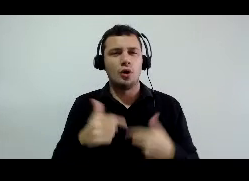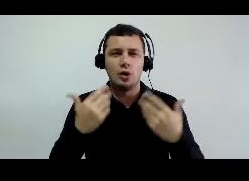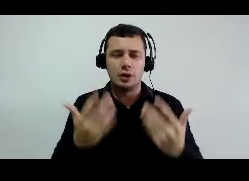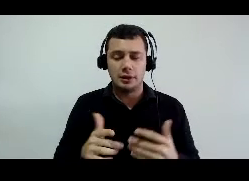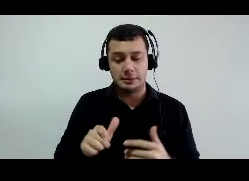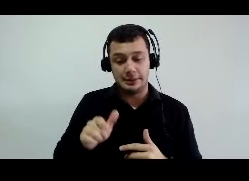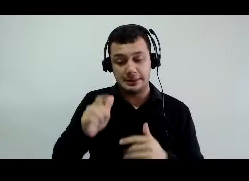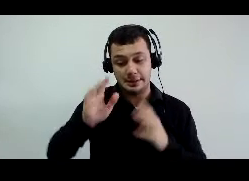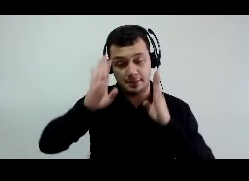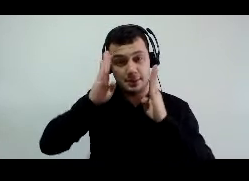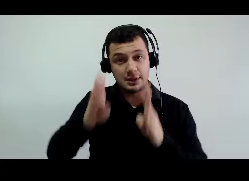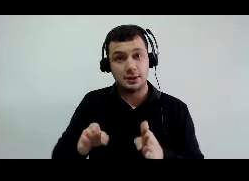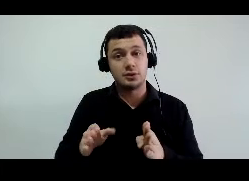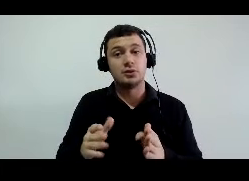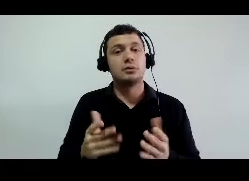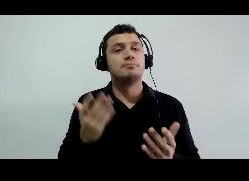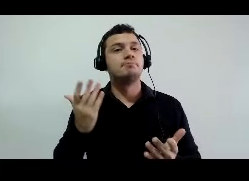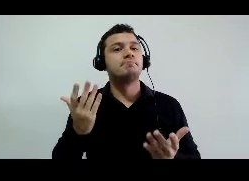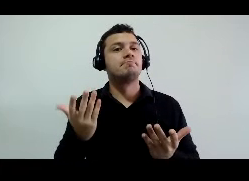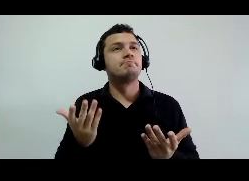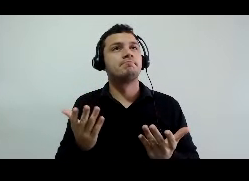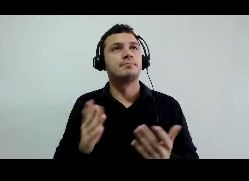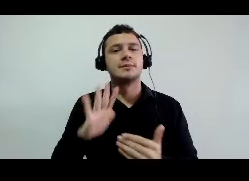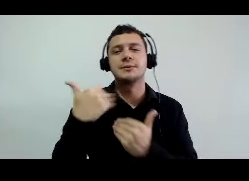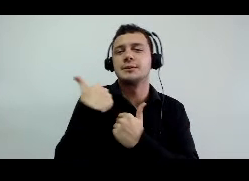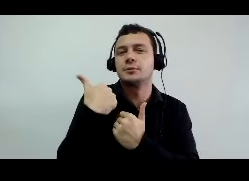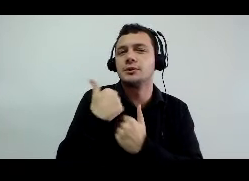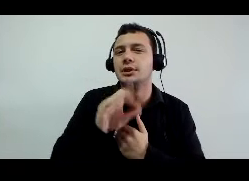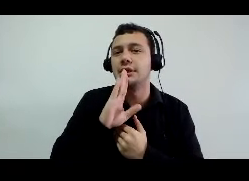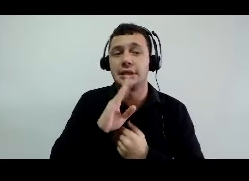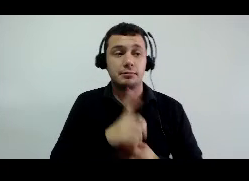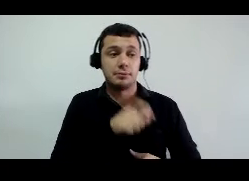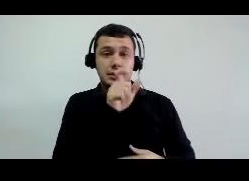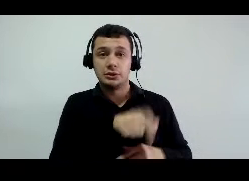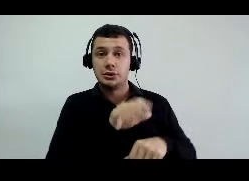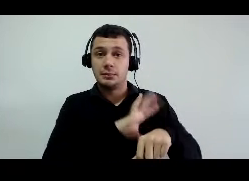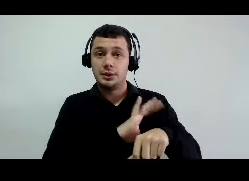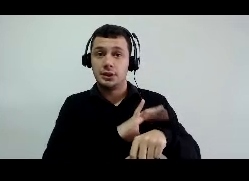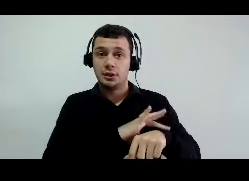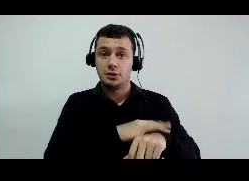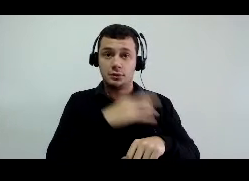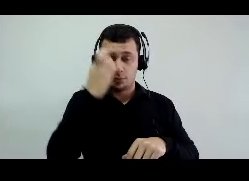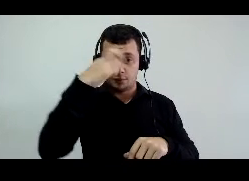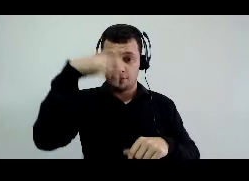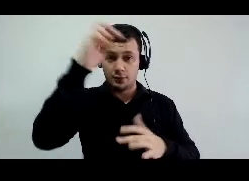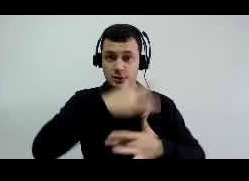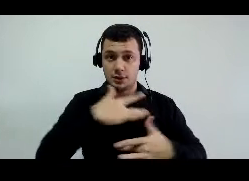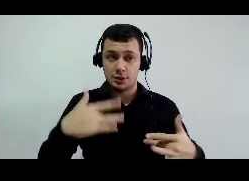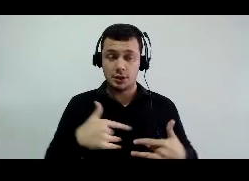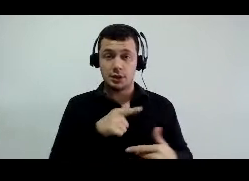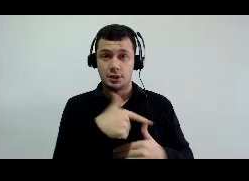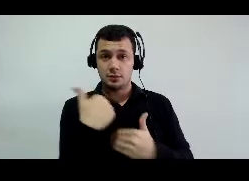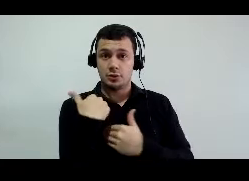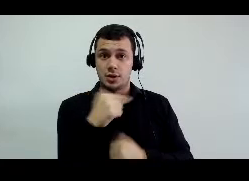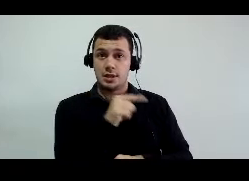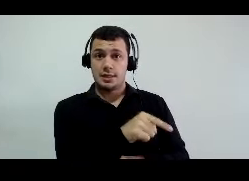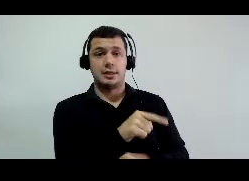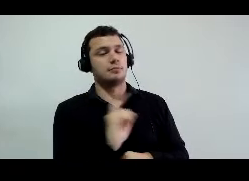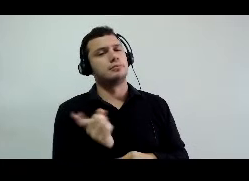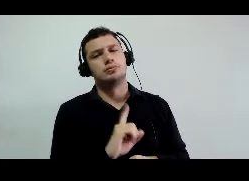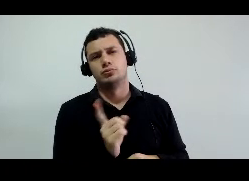la atención, no depende únicamente del profesional de la salud. Va a depender de muchos